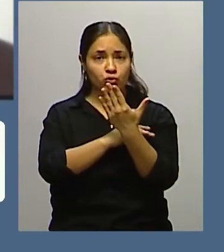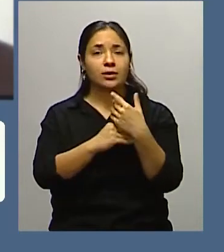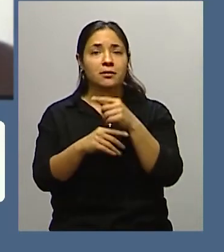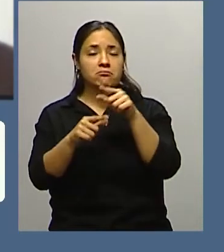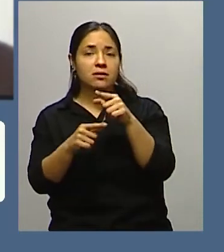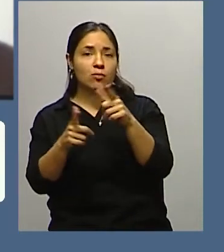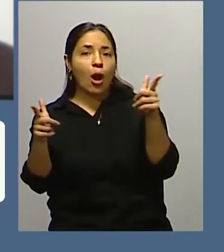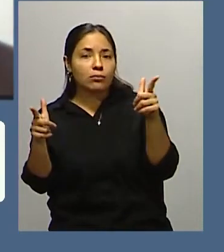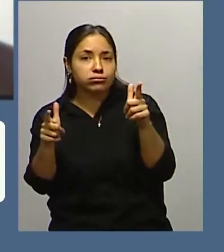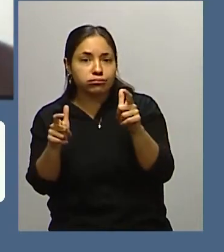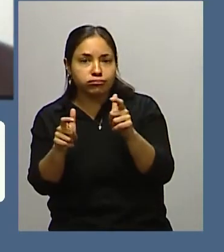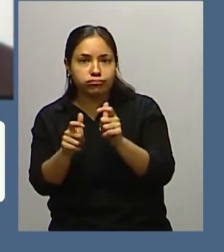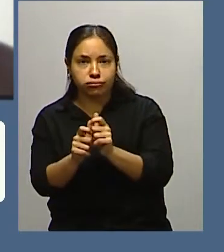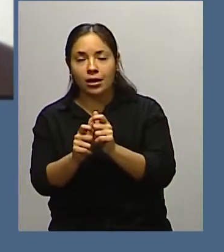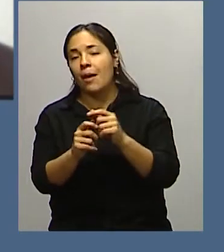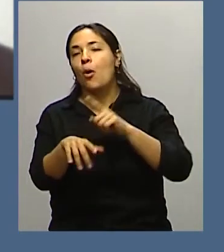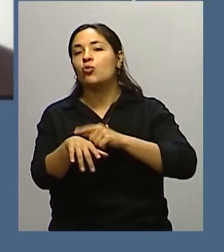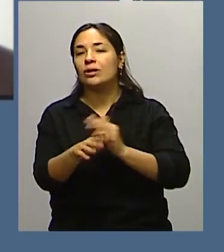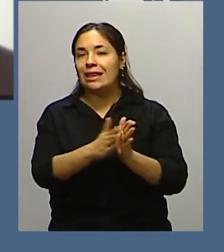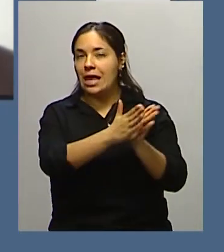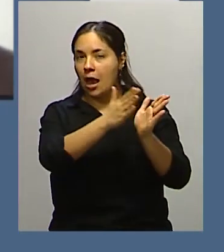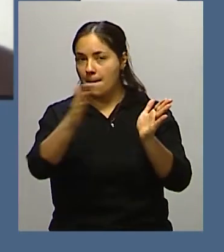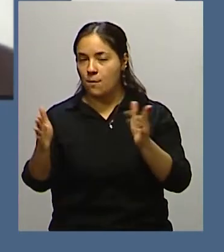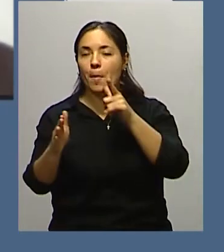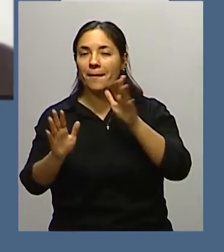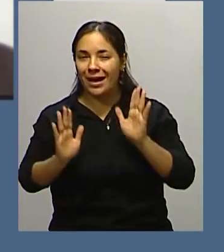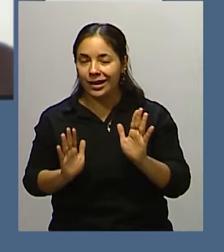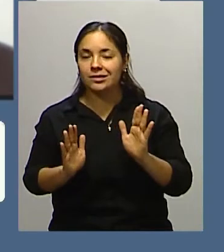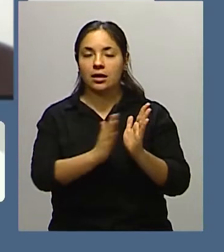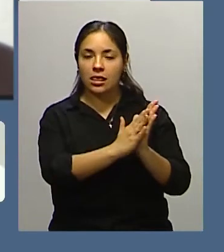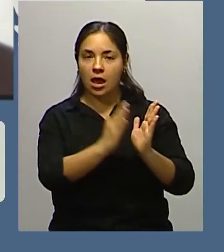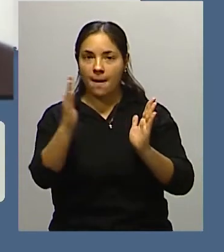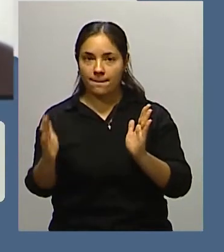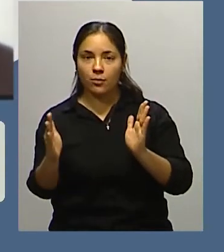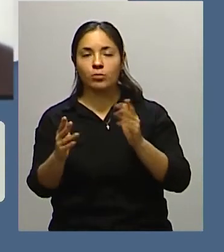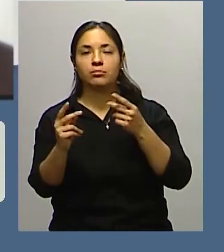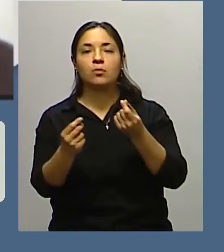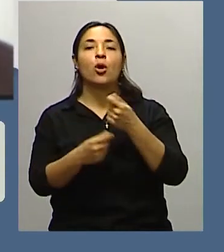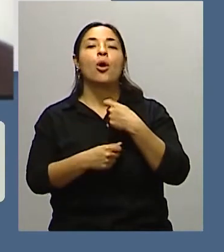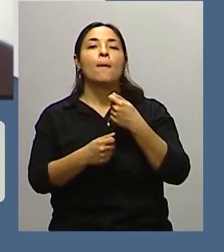reducir de manera transitoria, entiendo yo que es, los aranceles